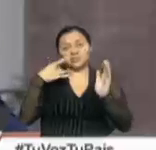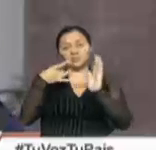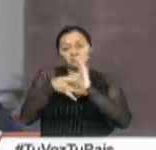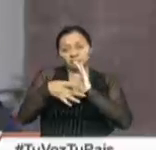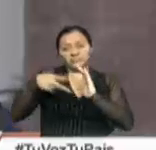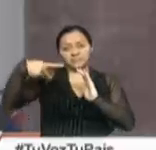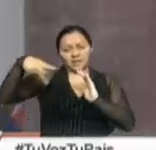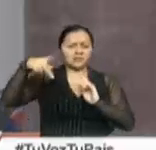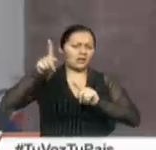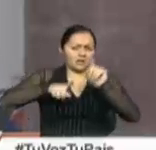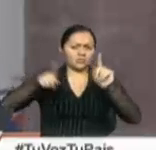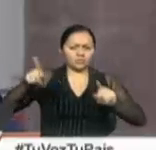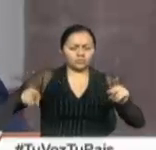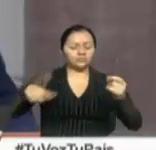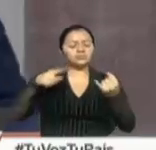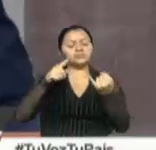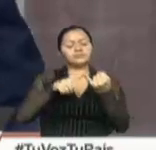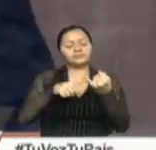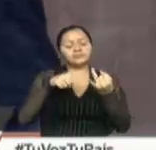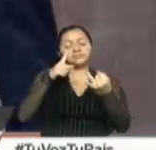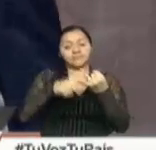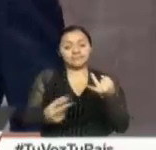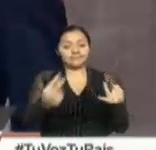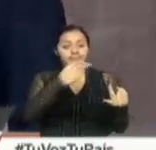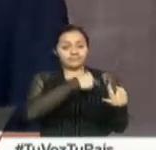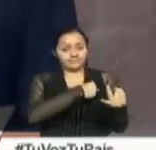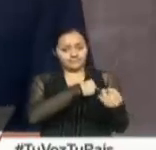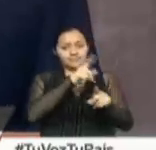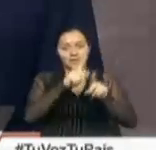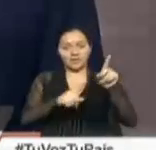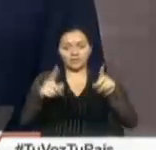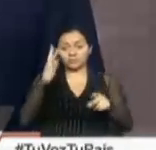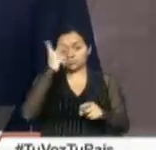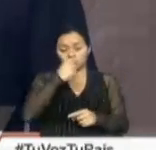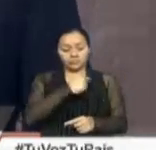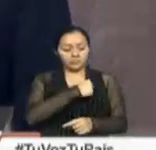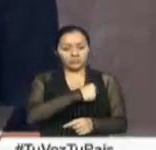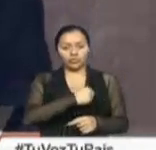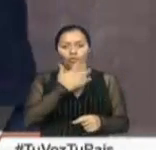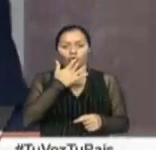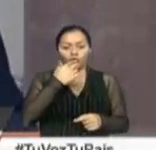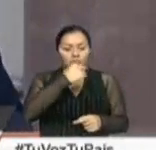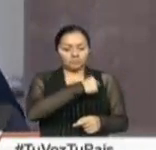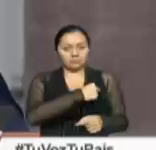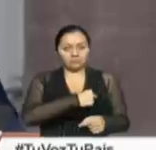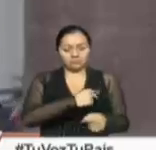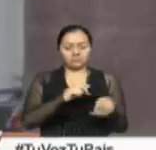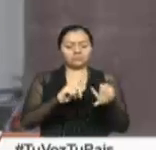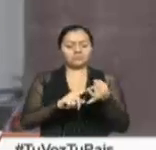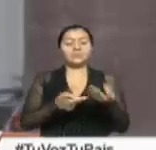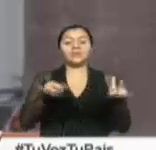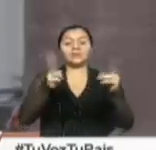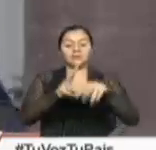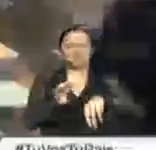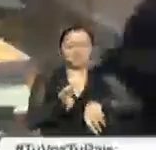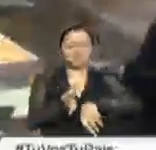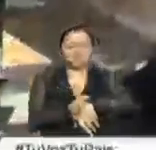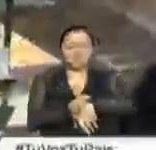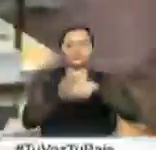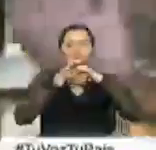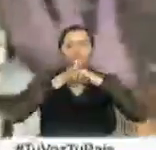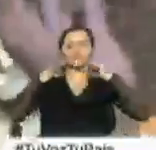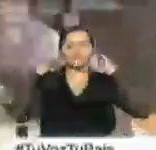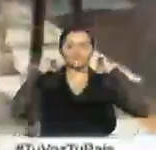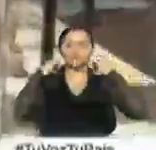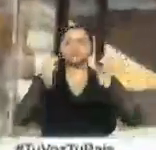algunas en metales preciosos, con decoraciones, muchas de ellas en metales preciosos, pero también piezas con zafiros y diamantes.